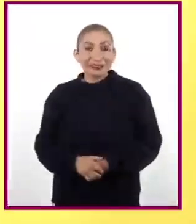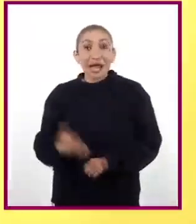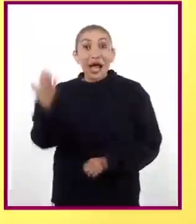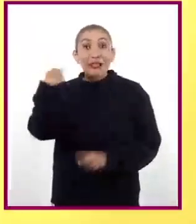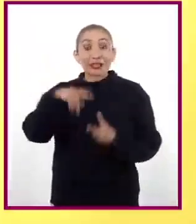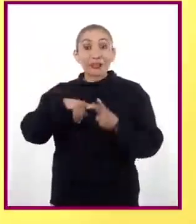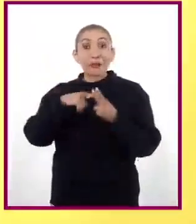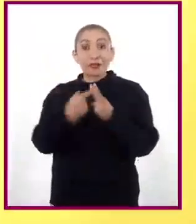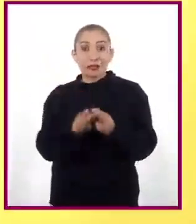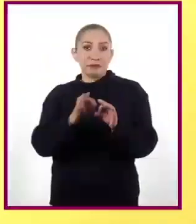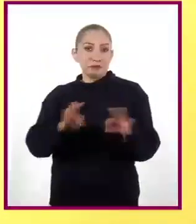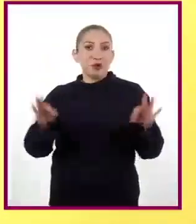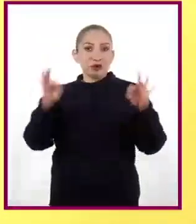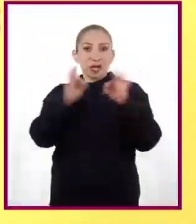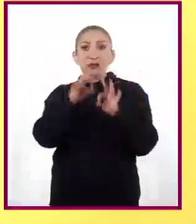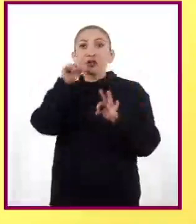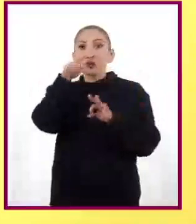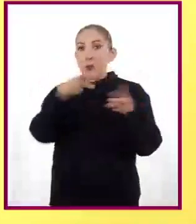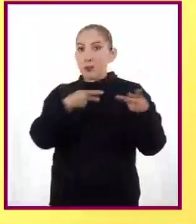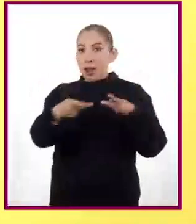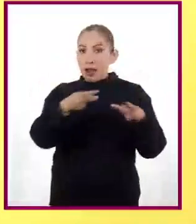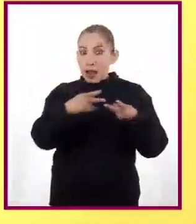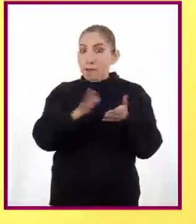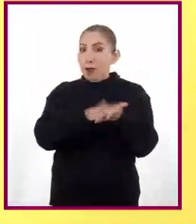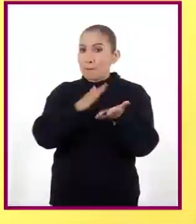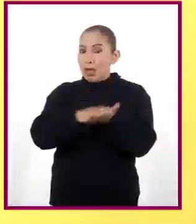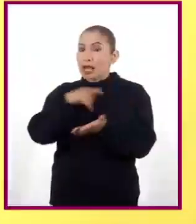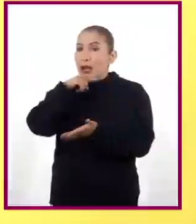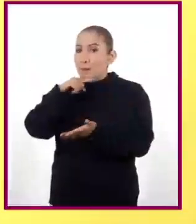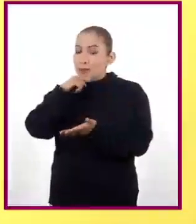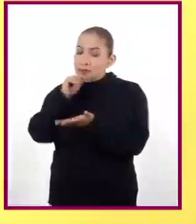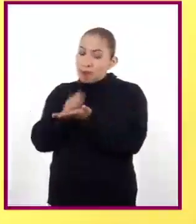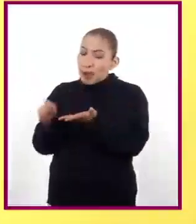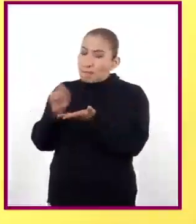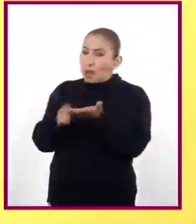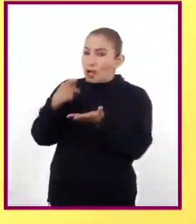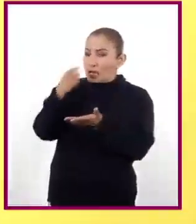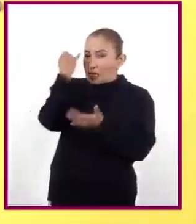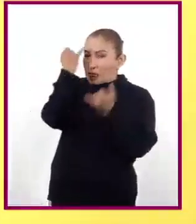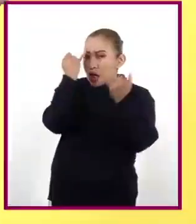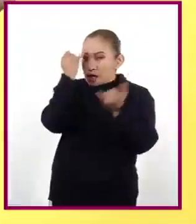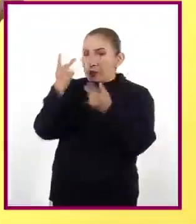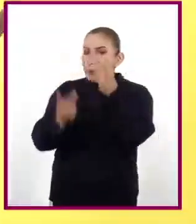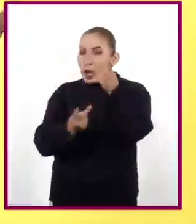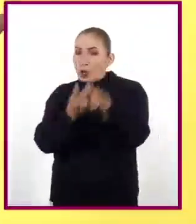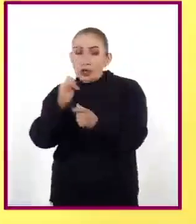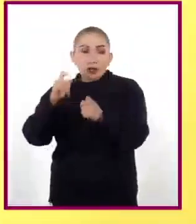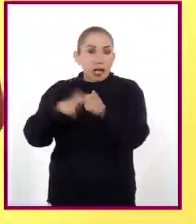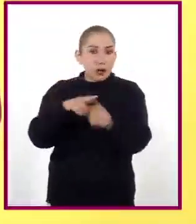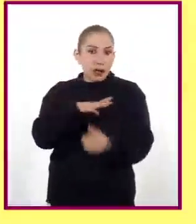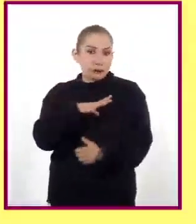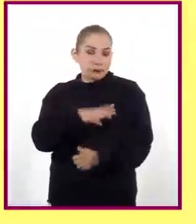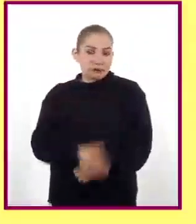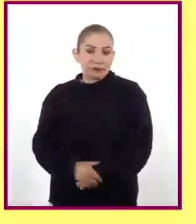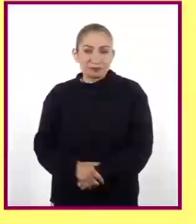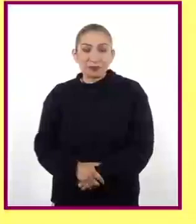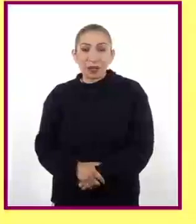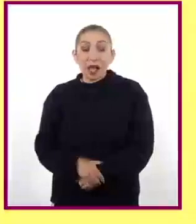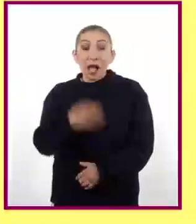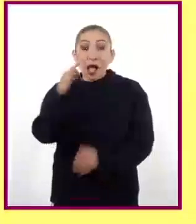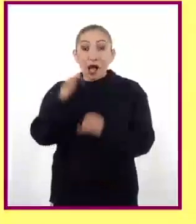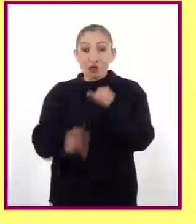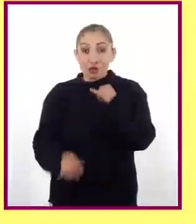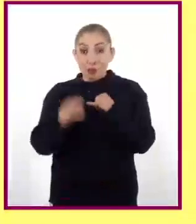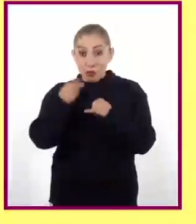Antes de iniciar, es importante que tengan a la mano hojas y lápiz para anotar las ideas y preguntas que puedan surgir. Al final de